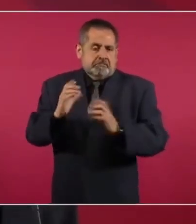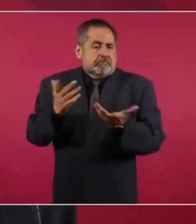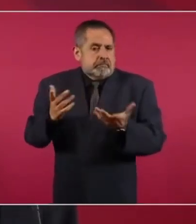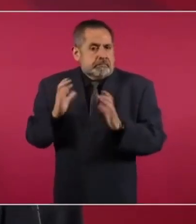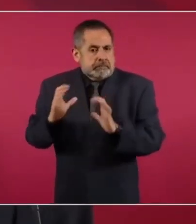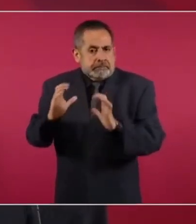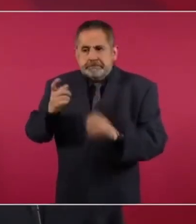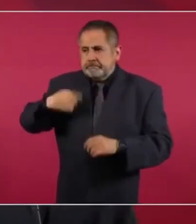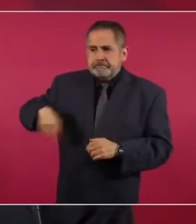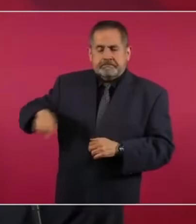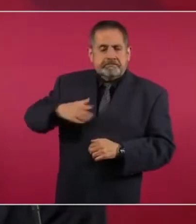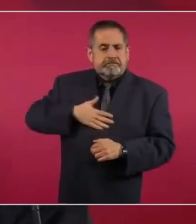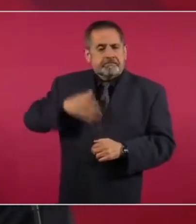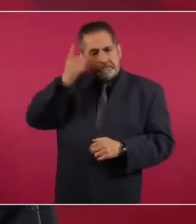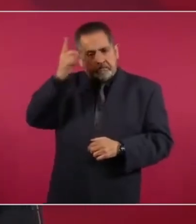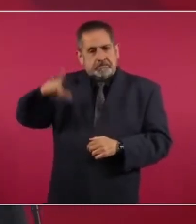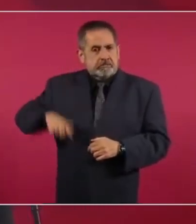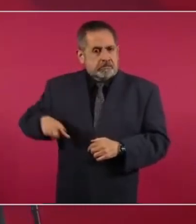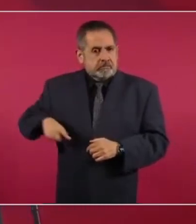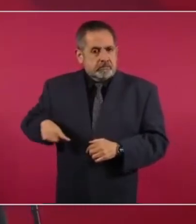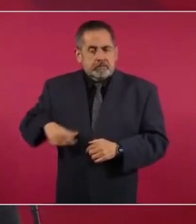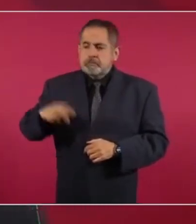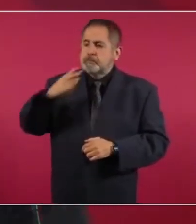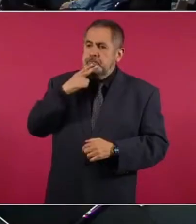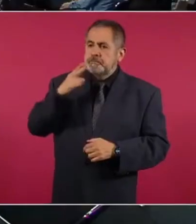que tengan una utilidad